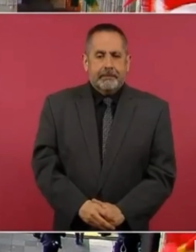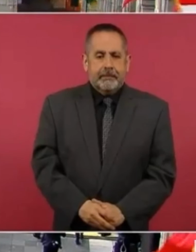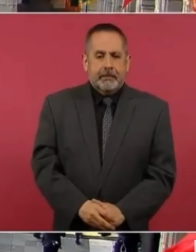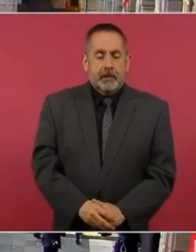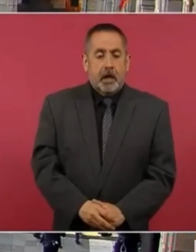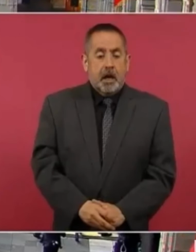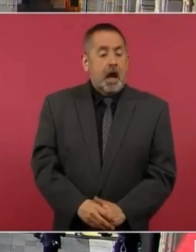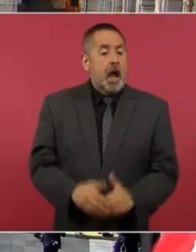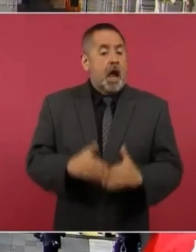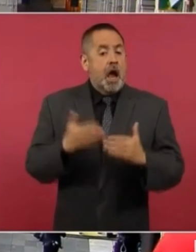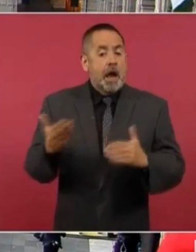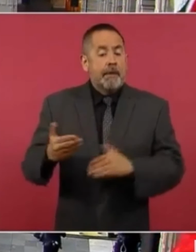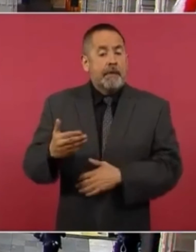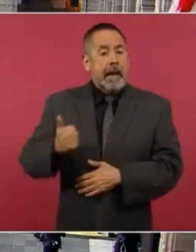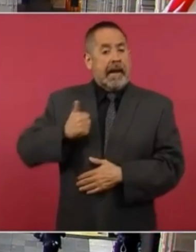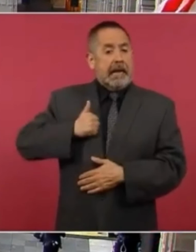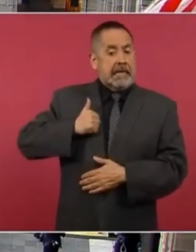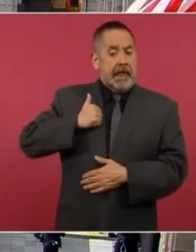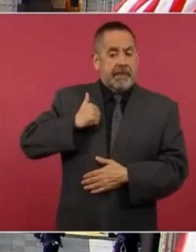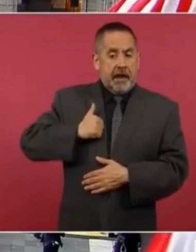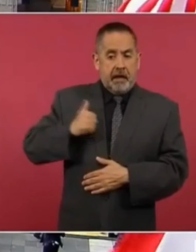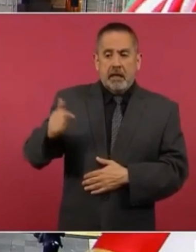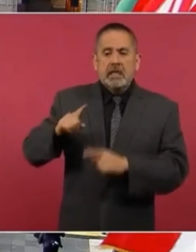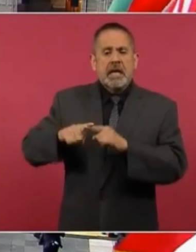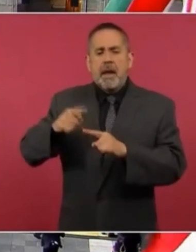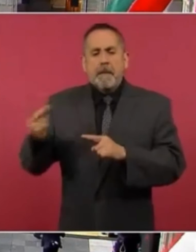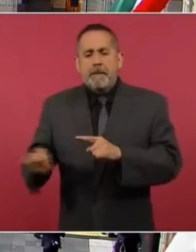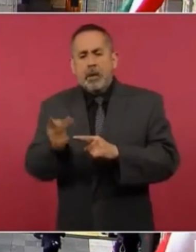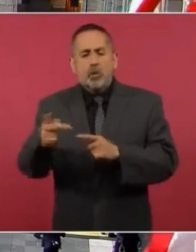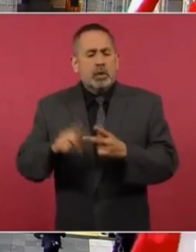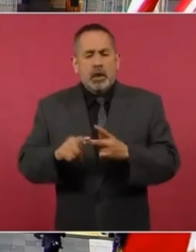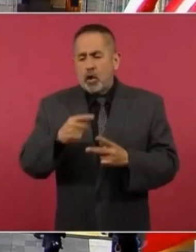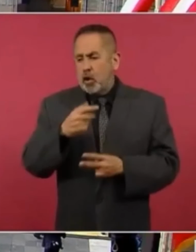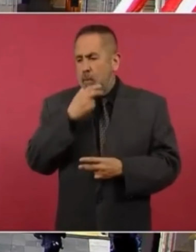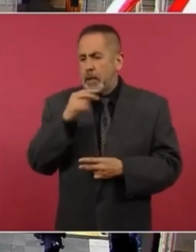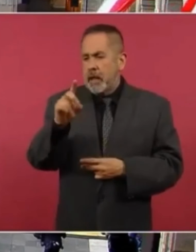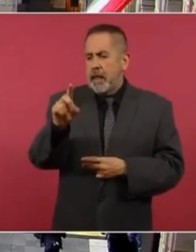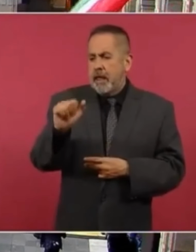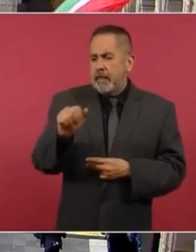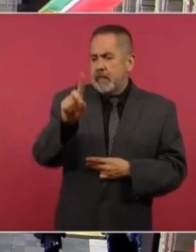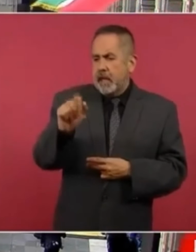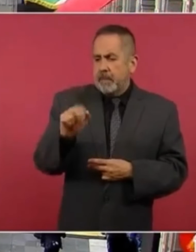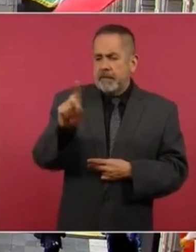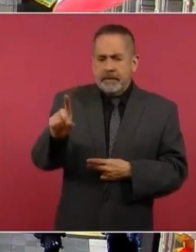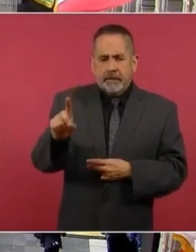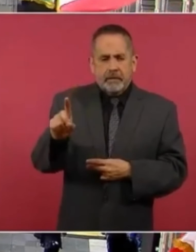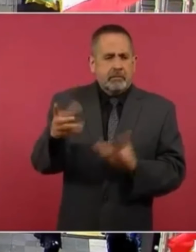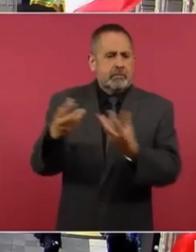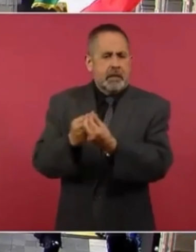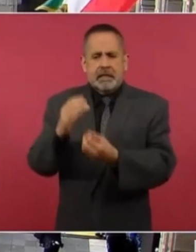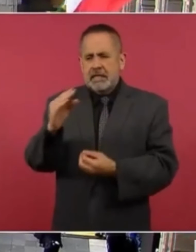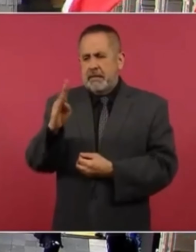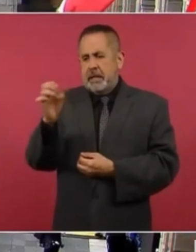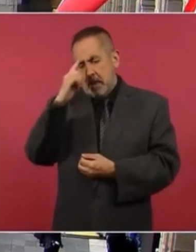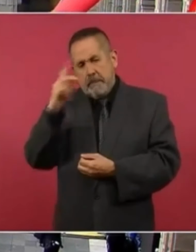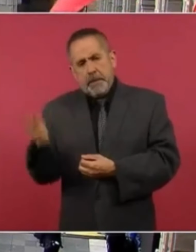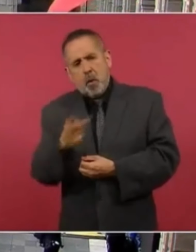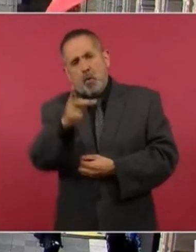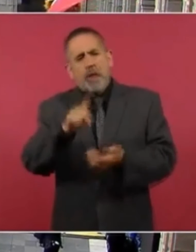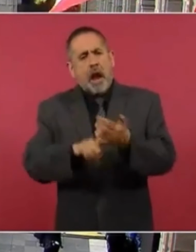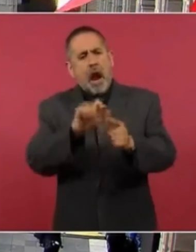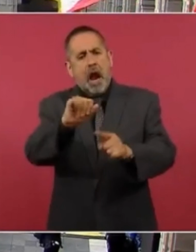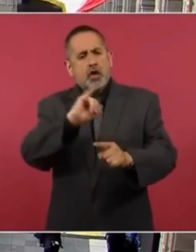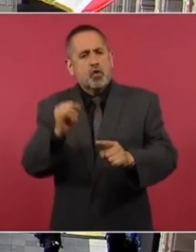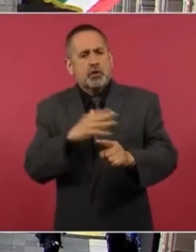Por parte de la prensa de Canadá, preguntará David Cochrane de CBC al excelentísimo señor Justin